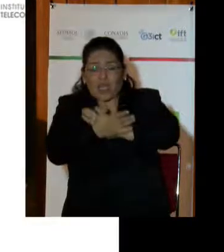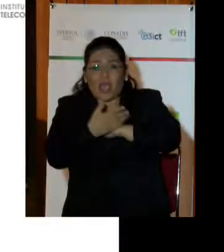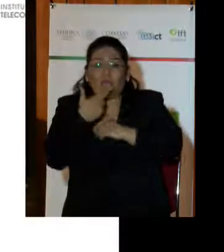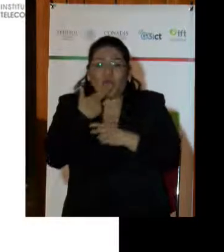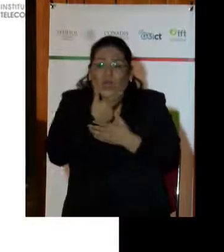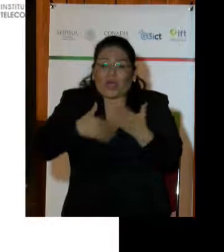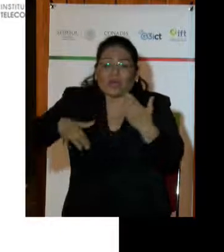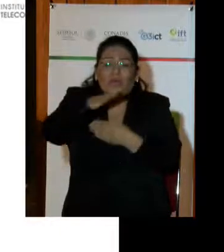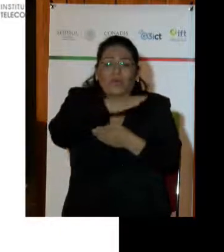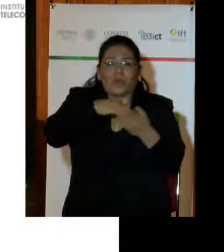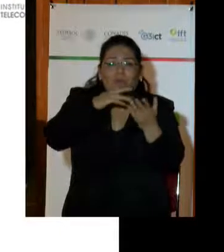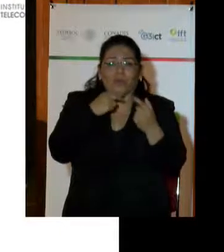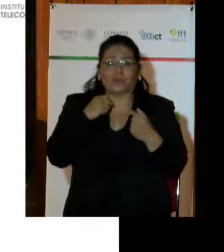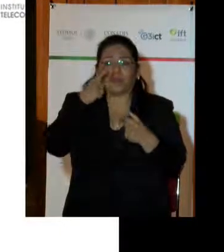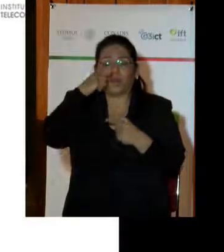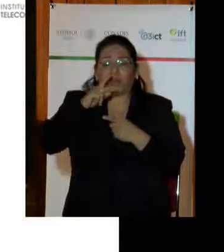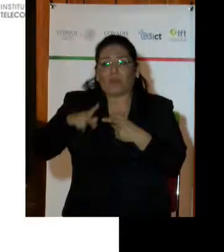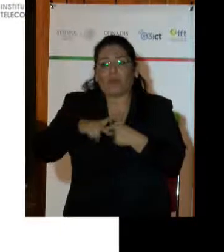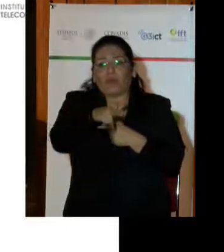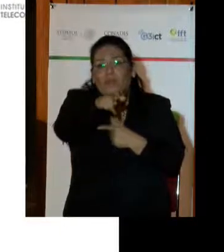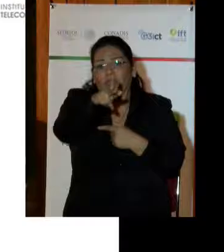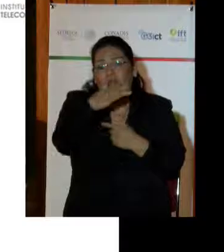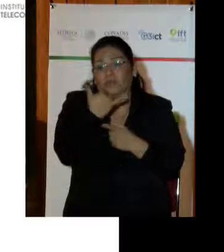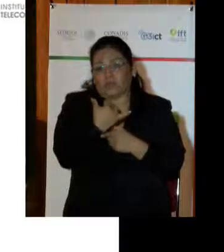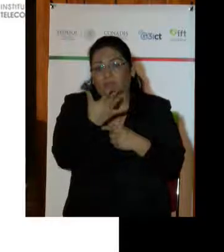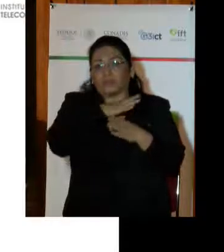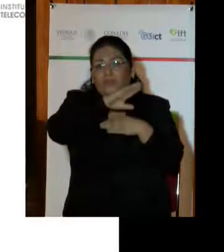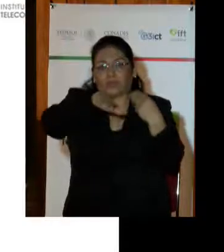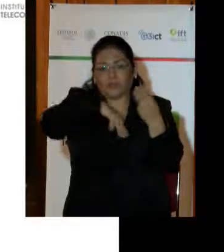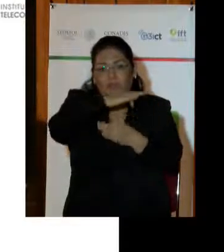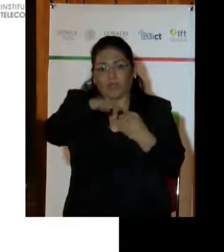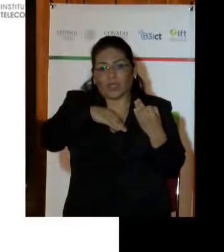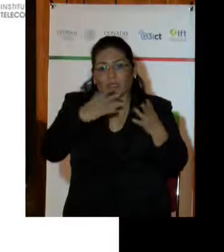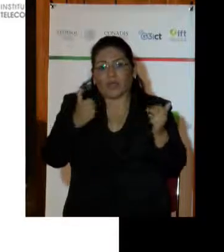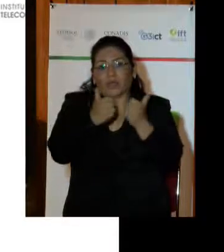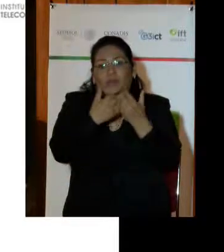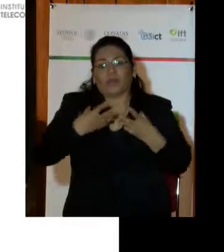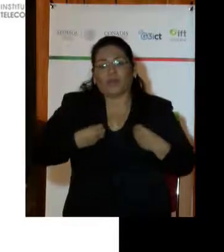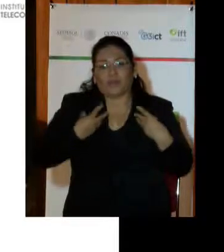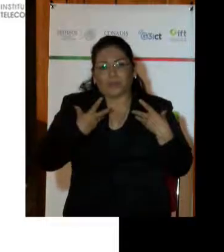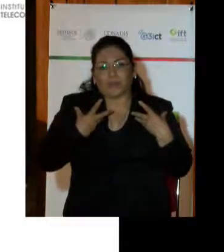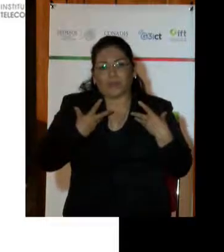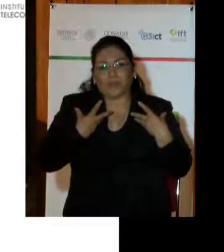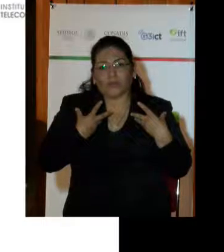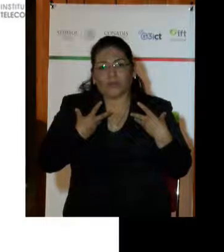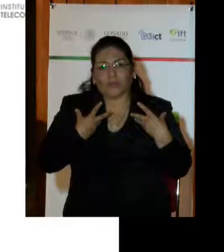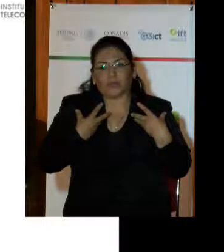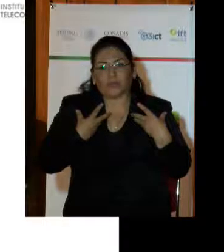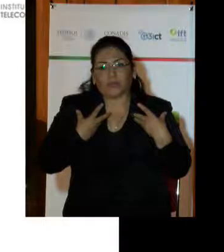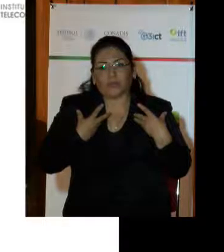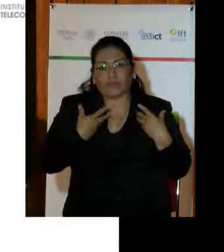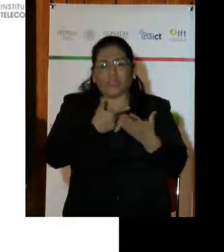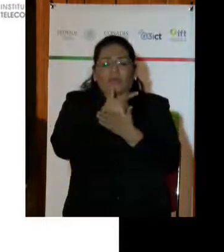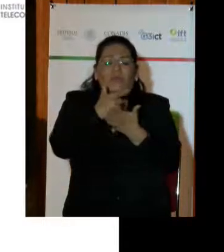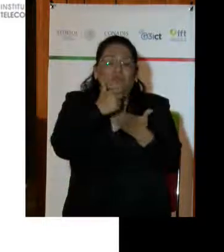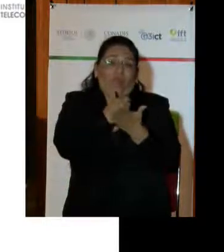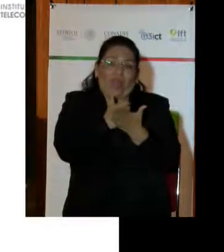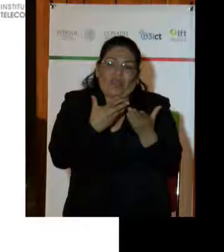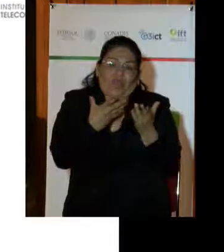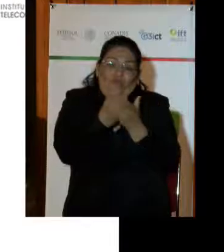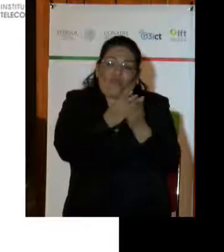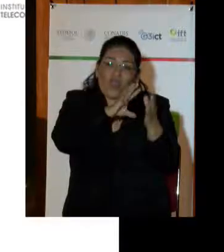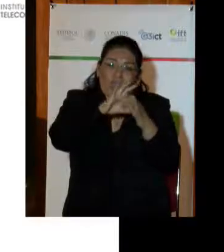sino en todos los servicios públicos y en toda la convivencia de ciudadanos.